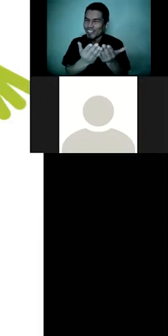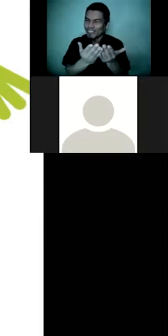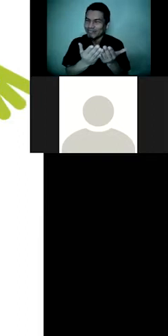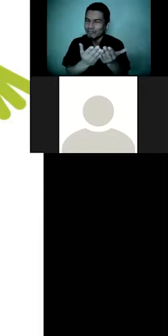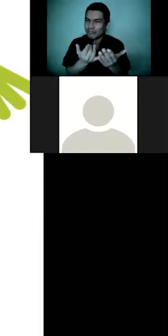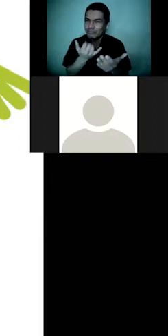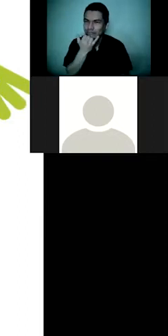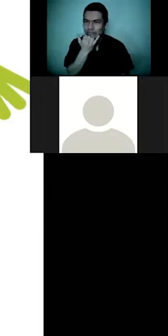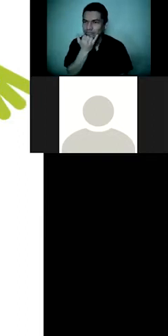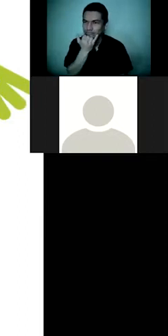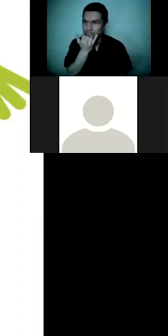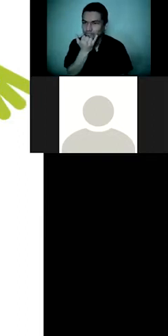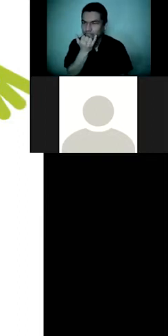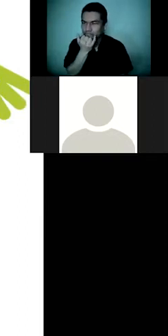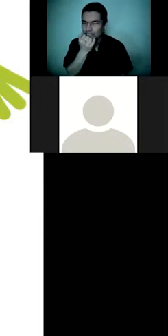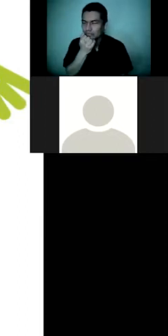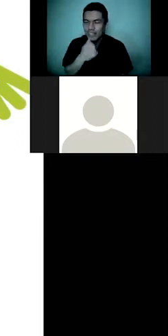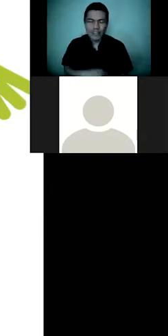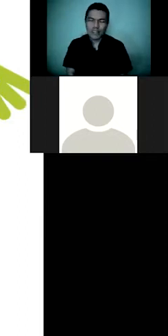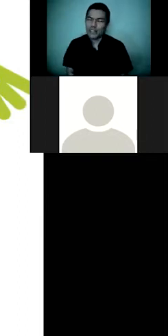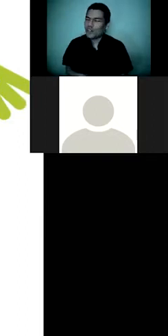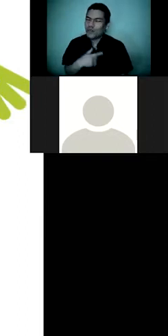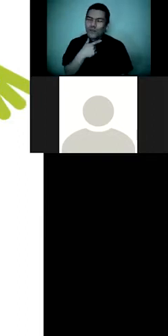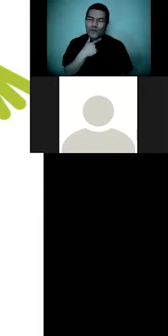años entré al colegio. ¿Y qué pasó?